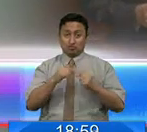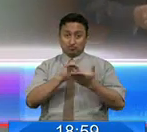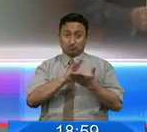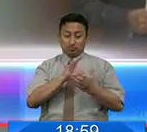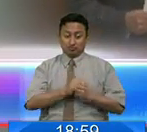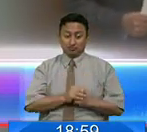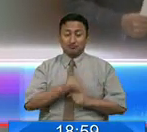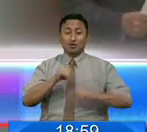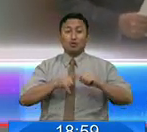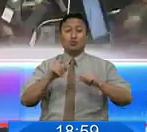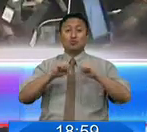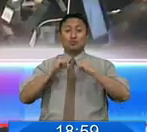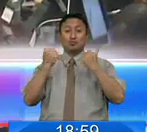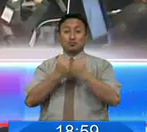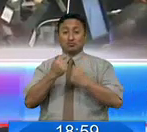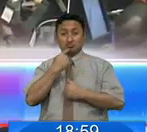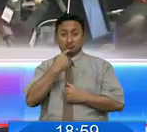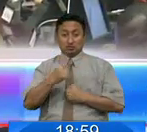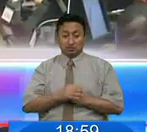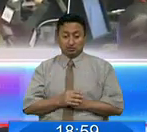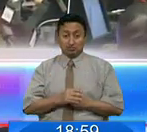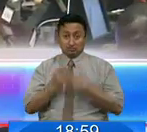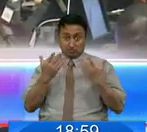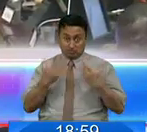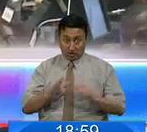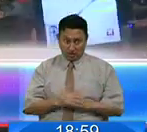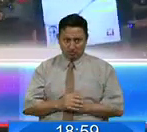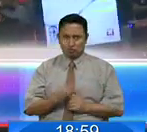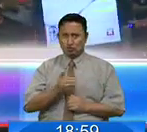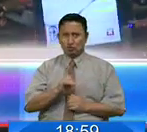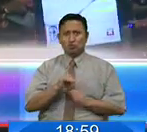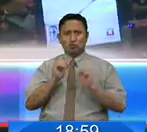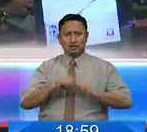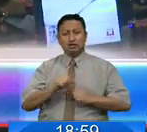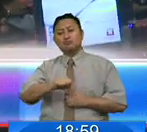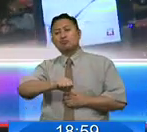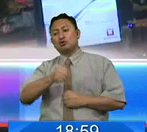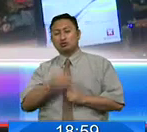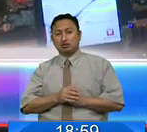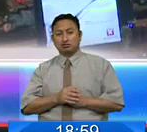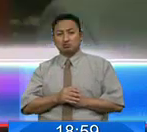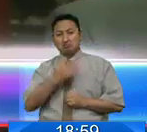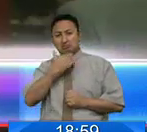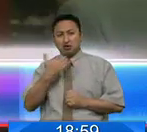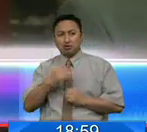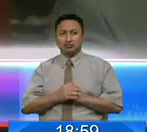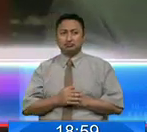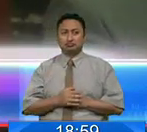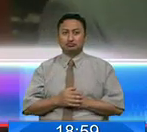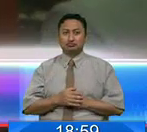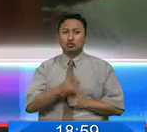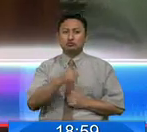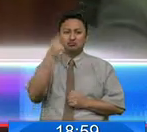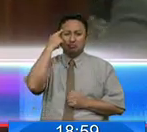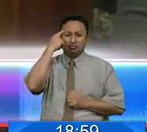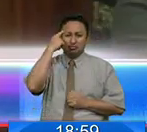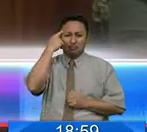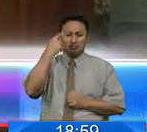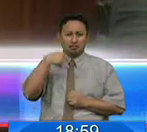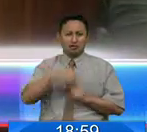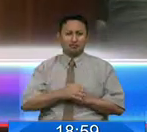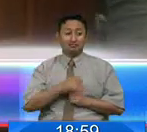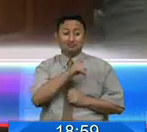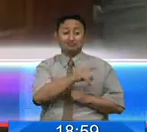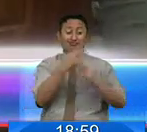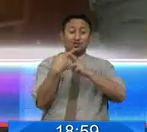decir de algunos legisladores no es lo único que se podría hacer ellos quieren ir más allá estaría entonces más allá que limitar